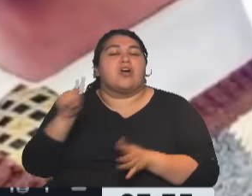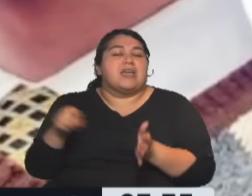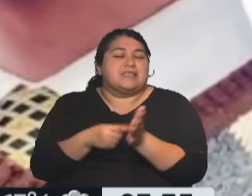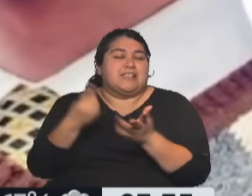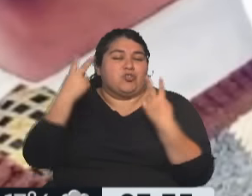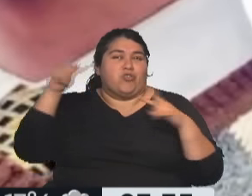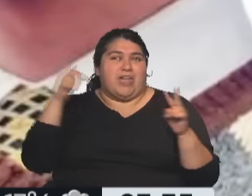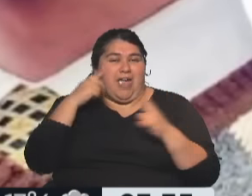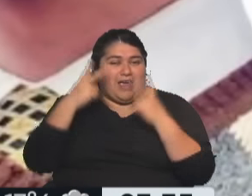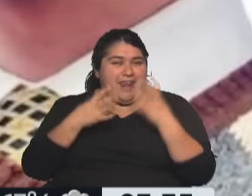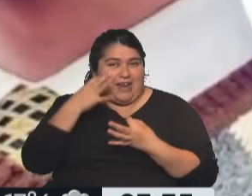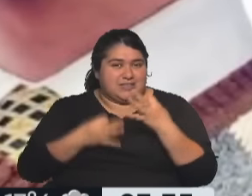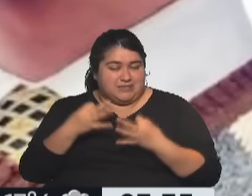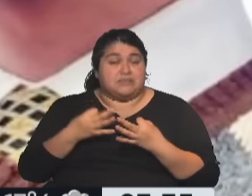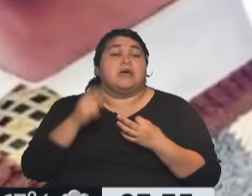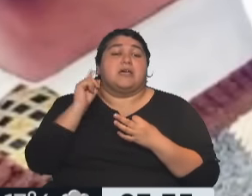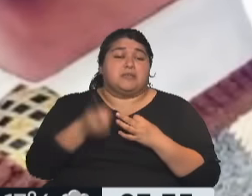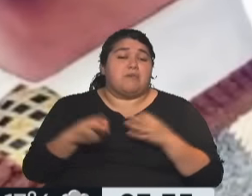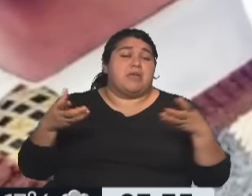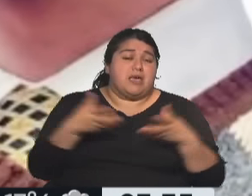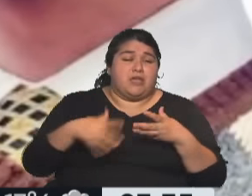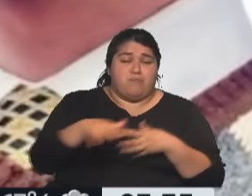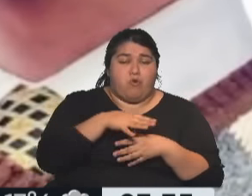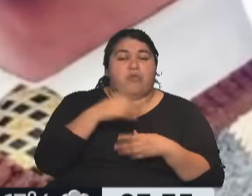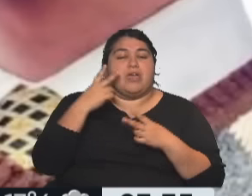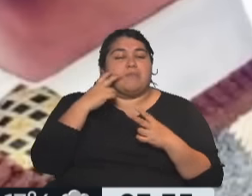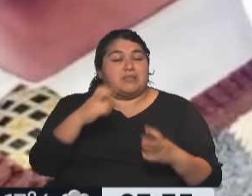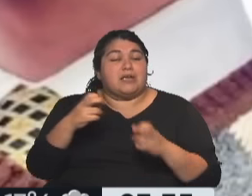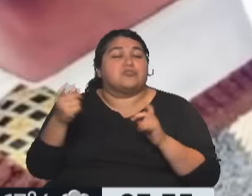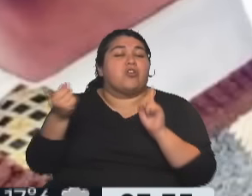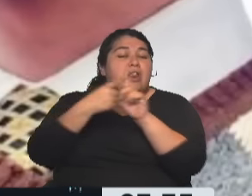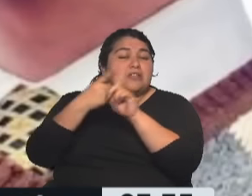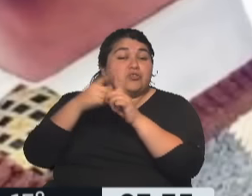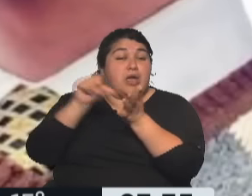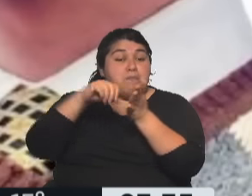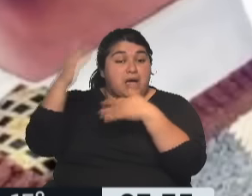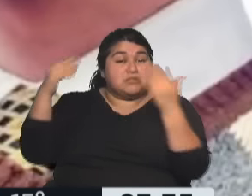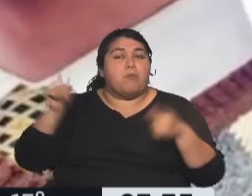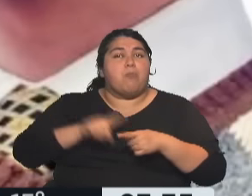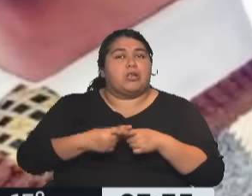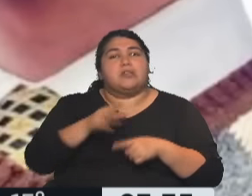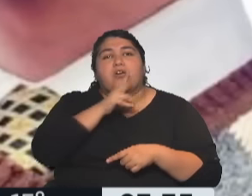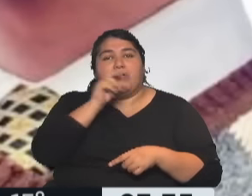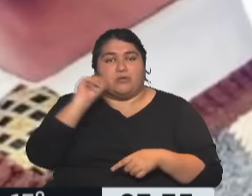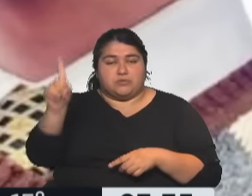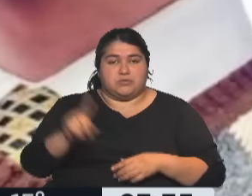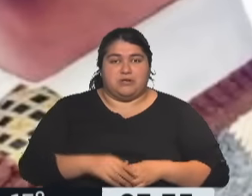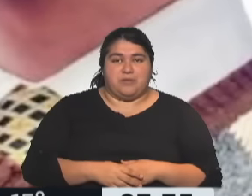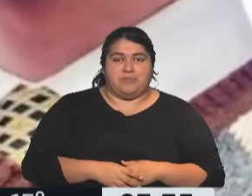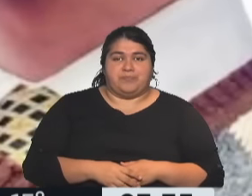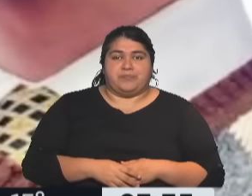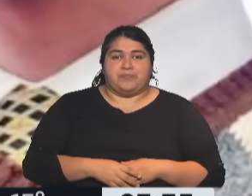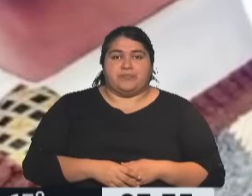Estudios Internacionales, y su campo de investigación son las relaciones internacionales y política exterior de Rusia.